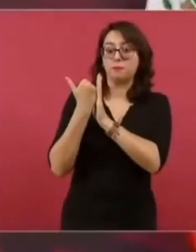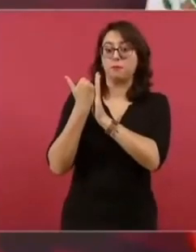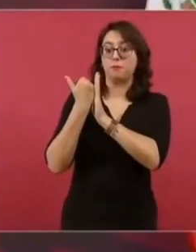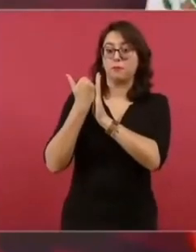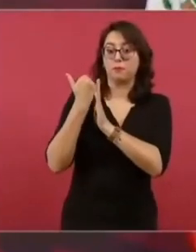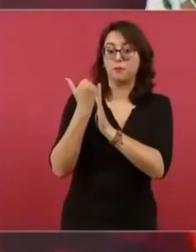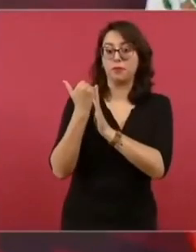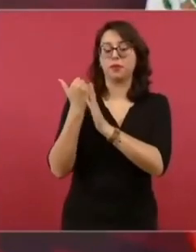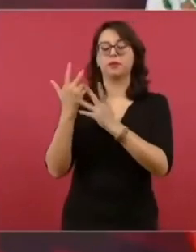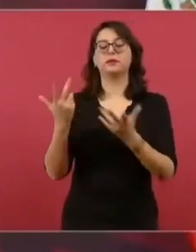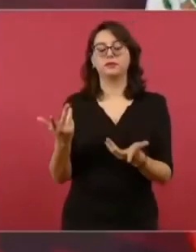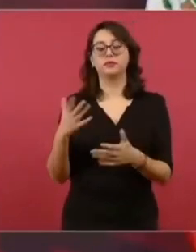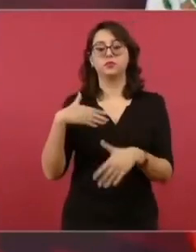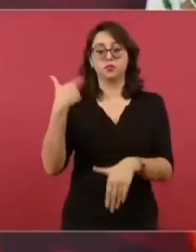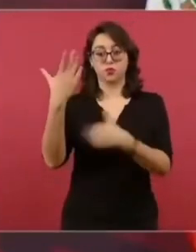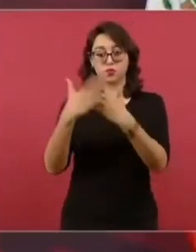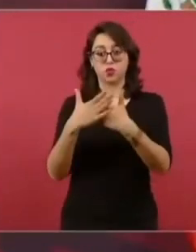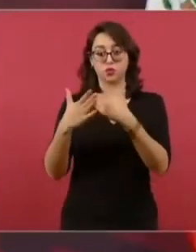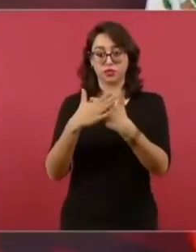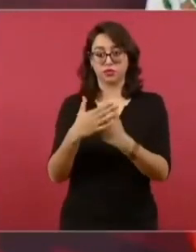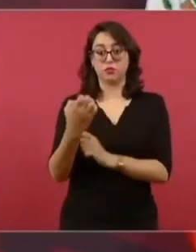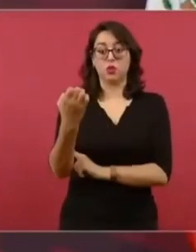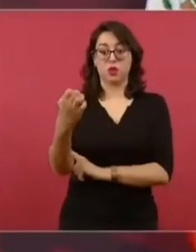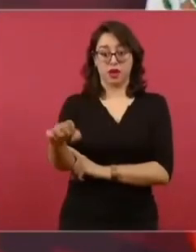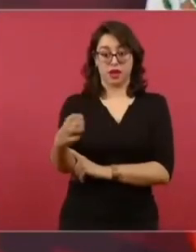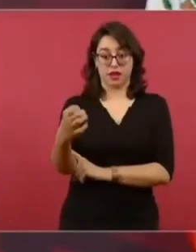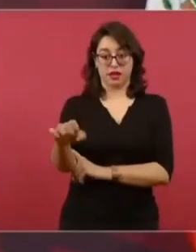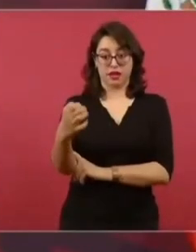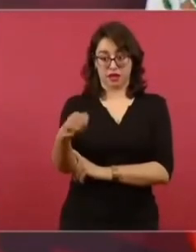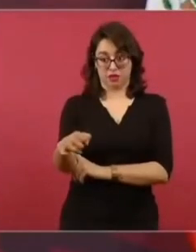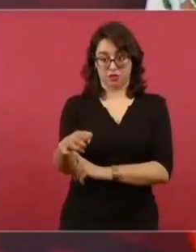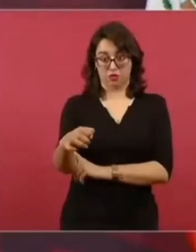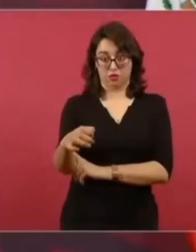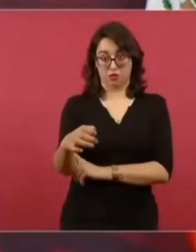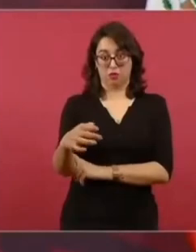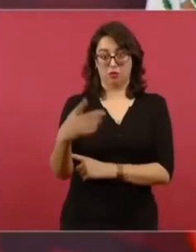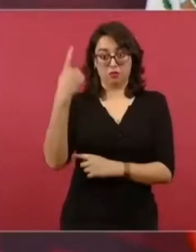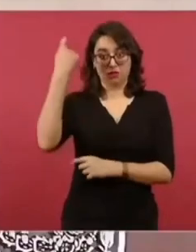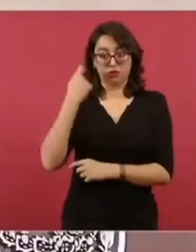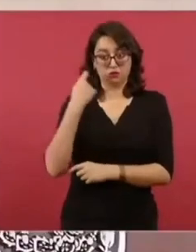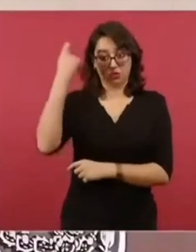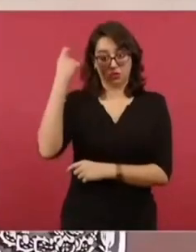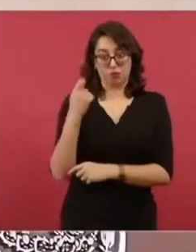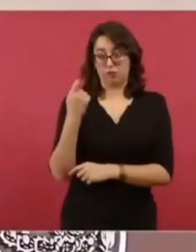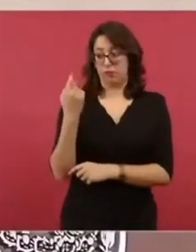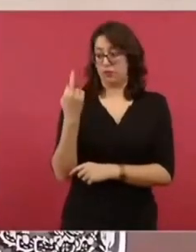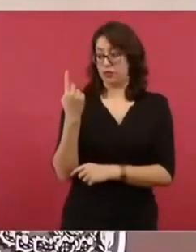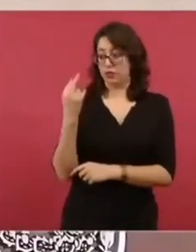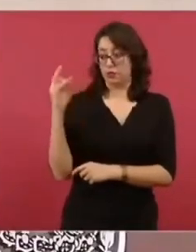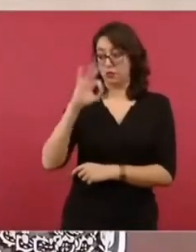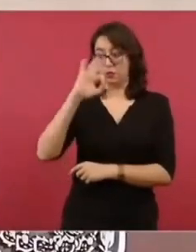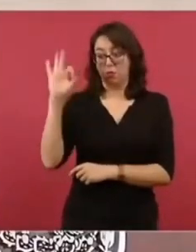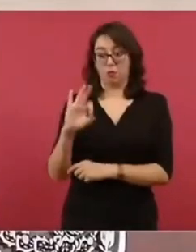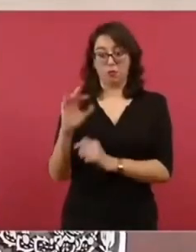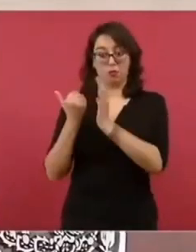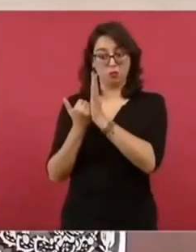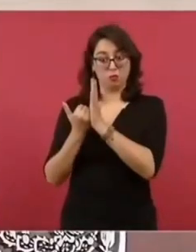enero va a aumentar la pensión a adultos mayores 25%. Y esto yo sé